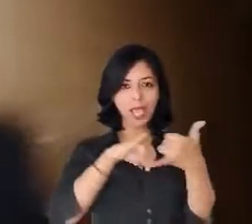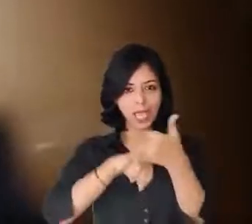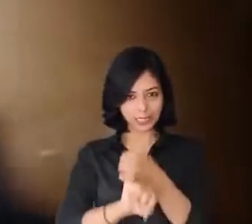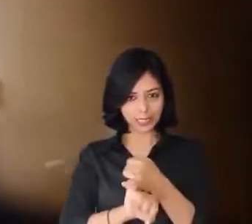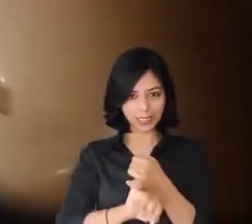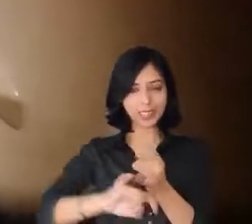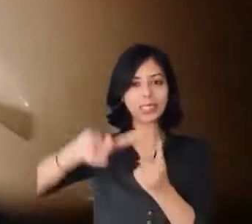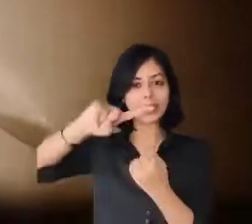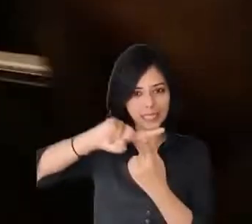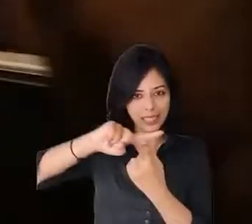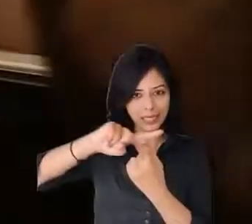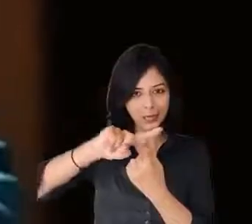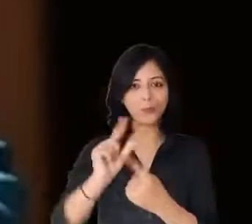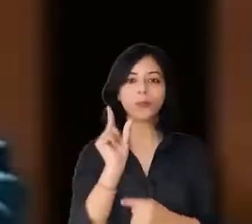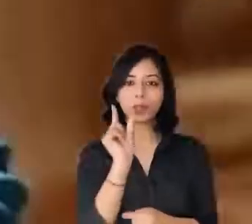cumpleaños.